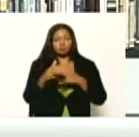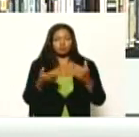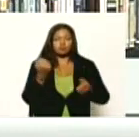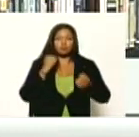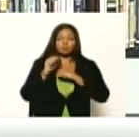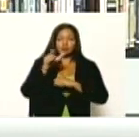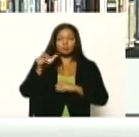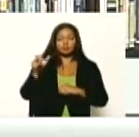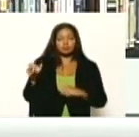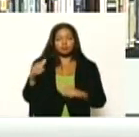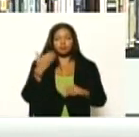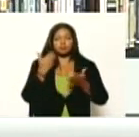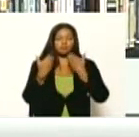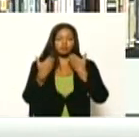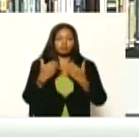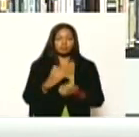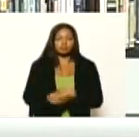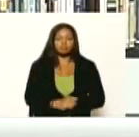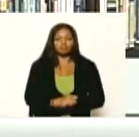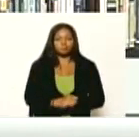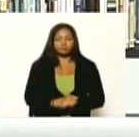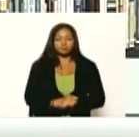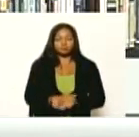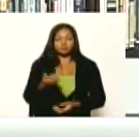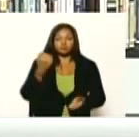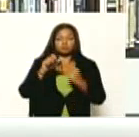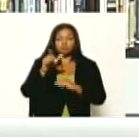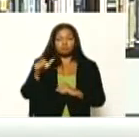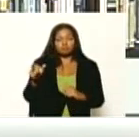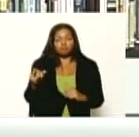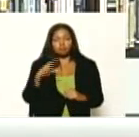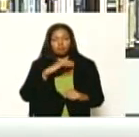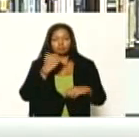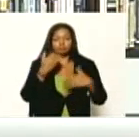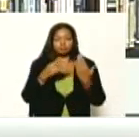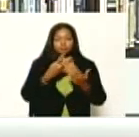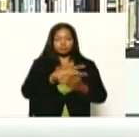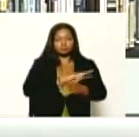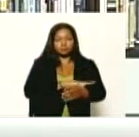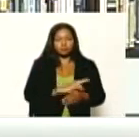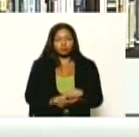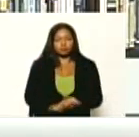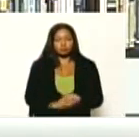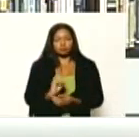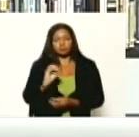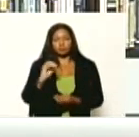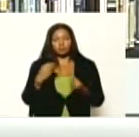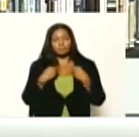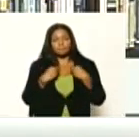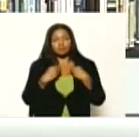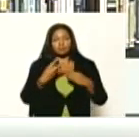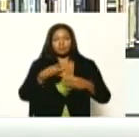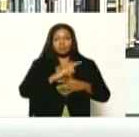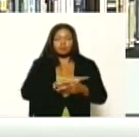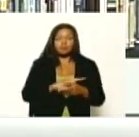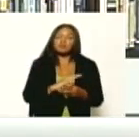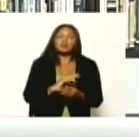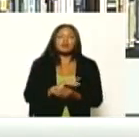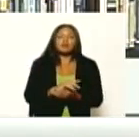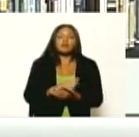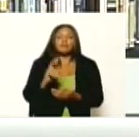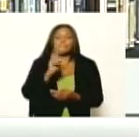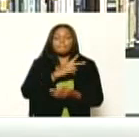que las personas se contagien. Lo que evitan es que las personas se agraven o vivan muy fuerte la enfermedad.